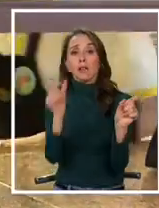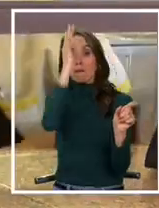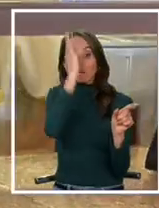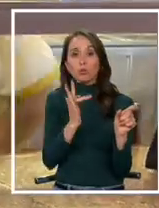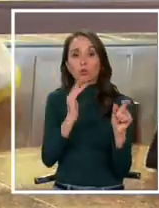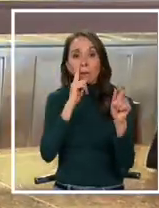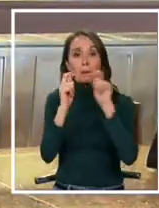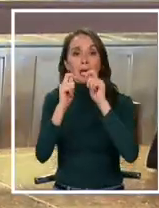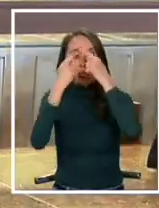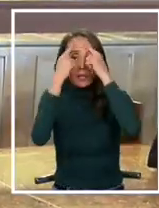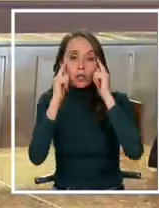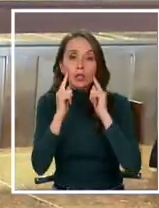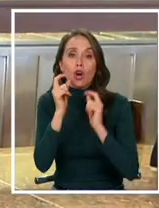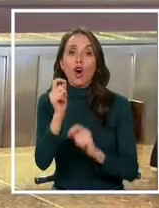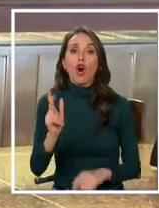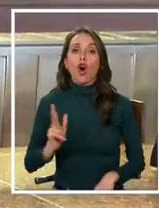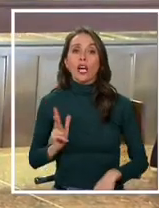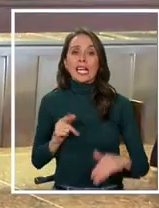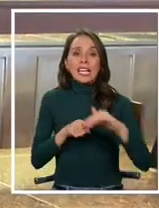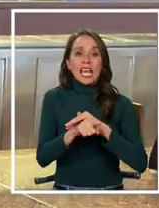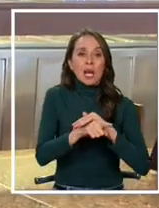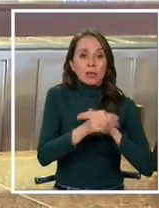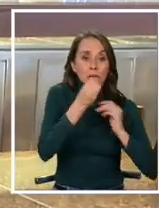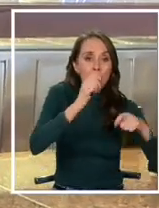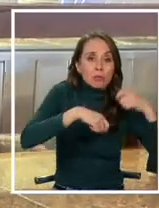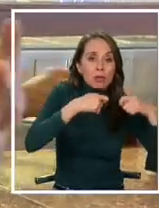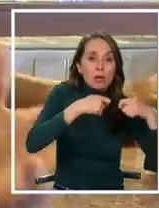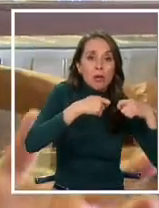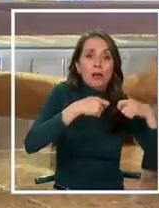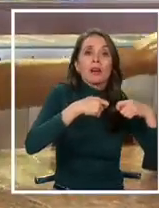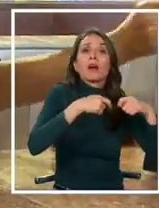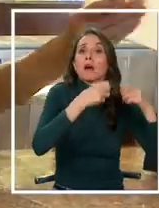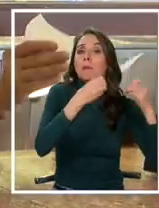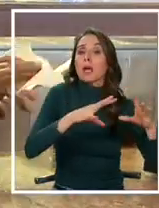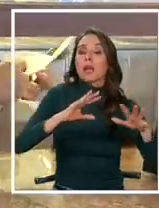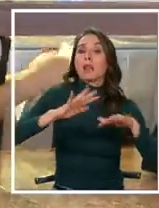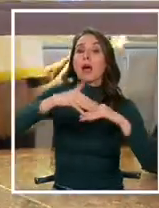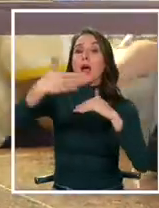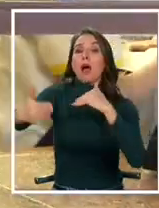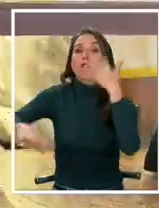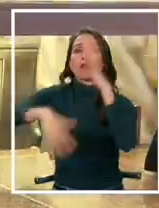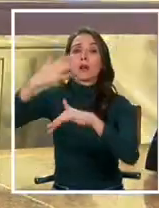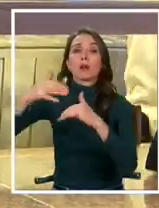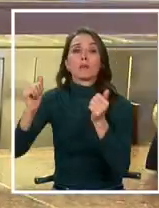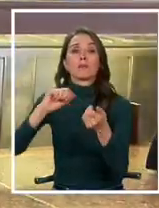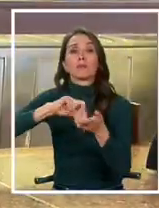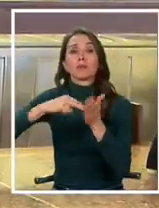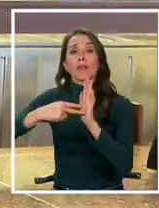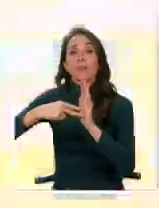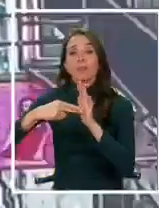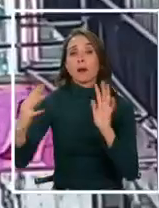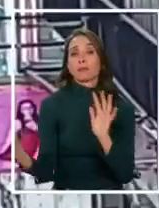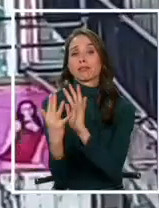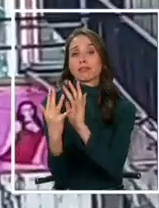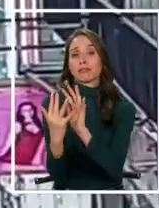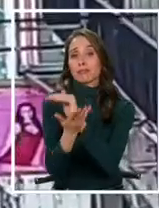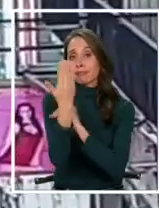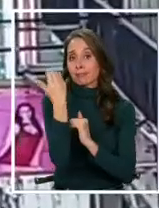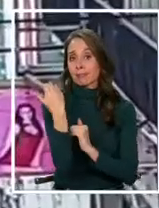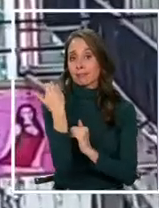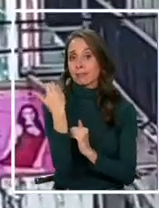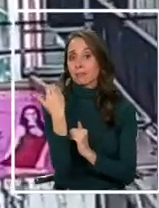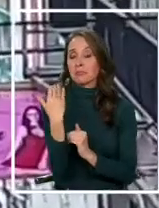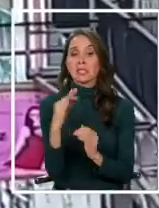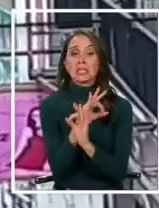personal ni algún cliente que est dentro del local y que se Busca algún enfrentamiento como el que tuvimos en las veces anteriores hasta el